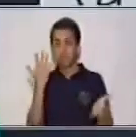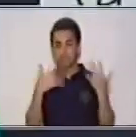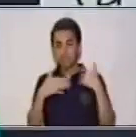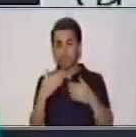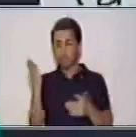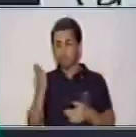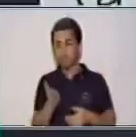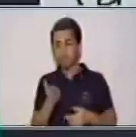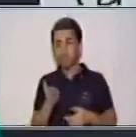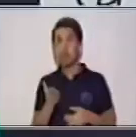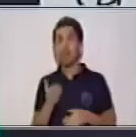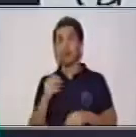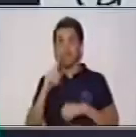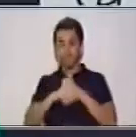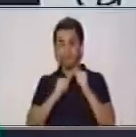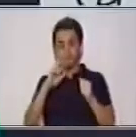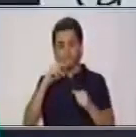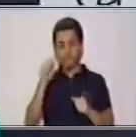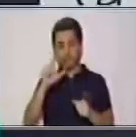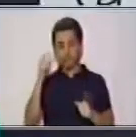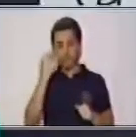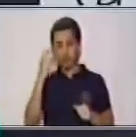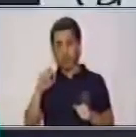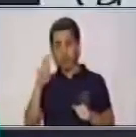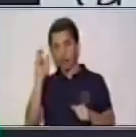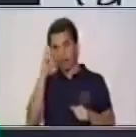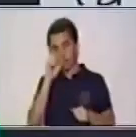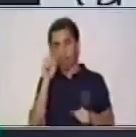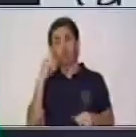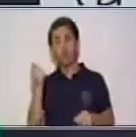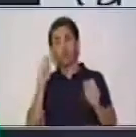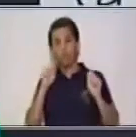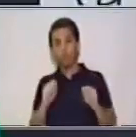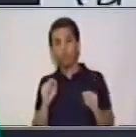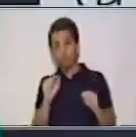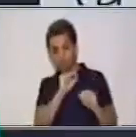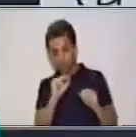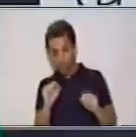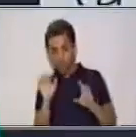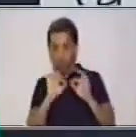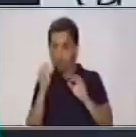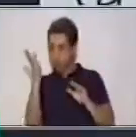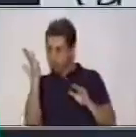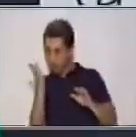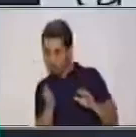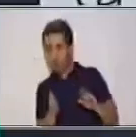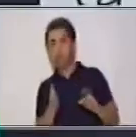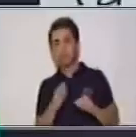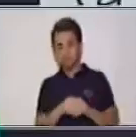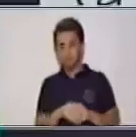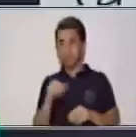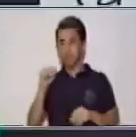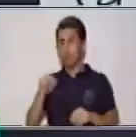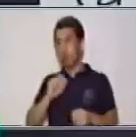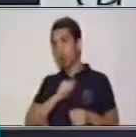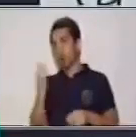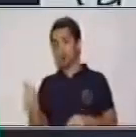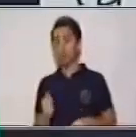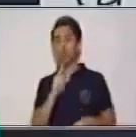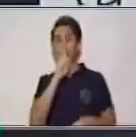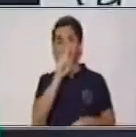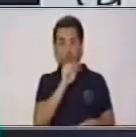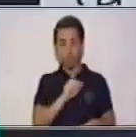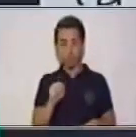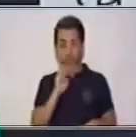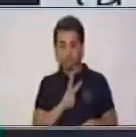dice el teorema que cuando tenemos 1 tercio dividido 5 octavos, vamos a multiplicar así. 1